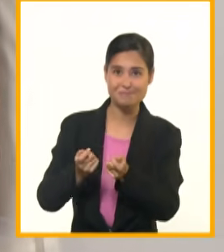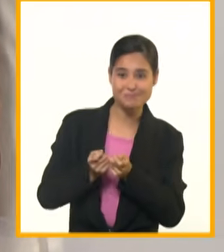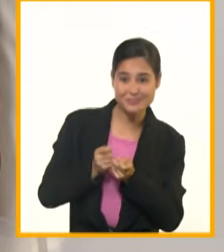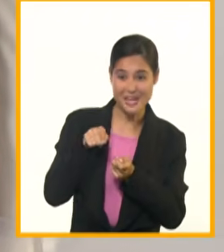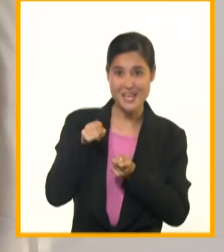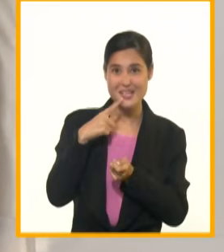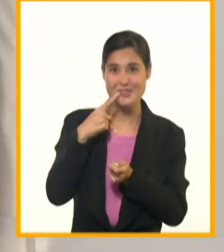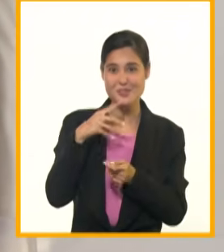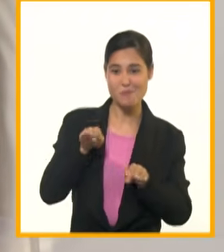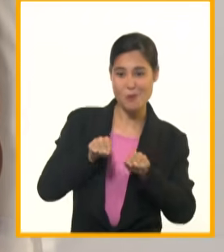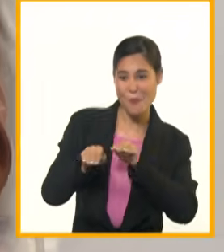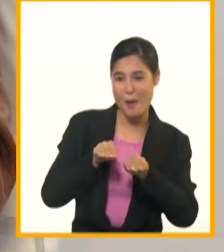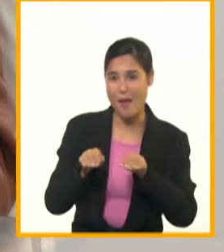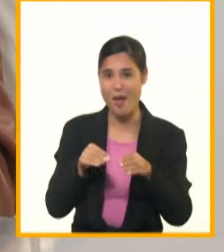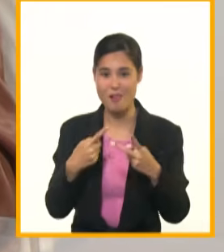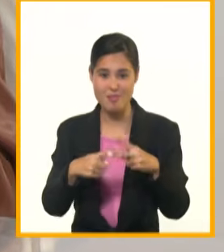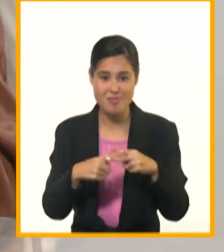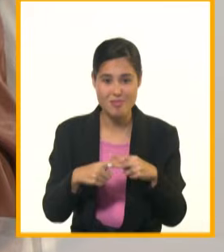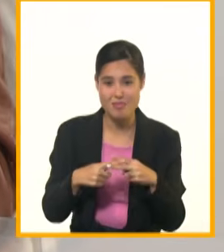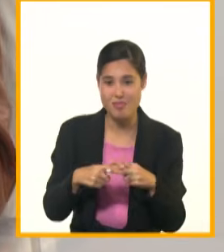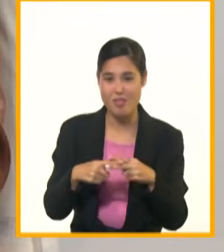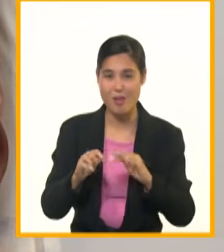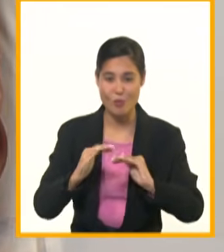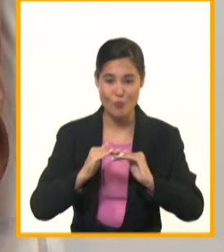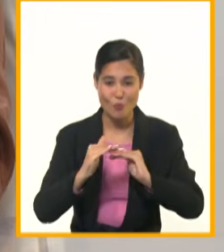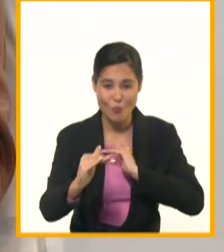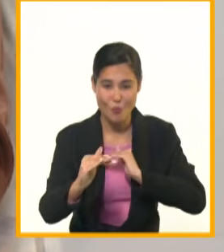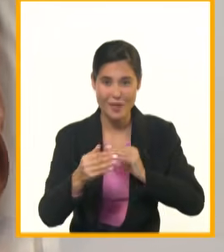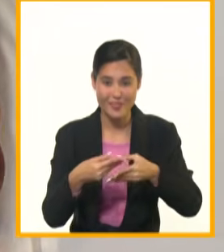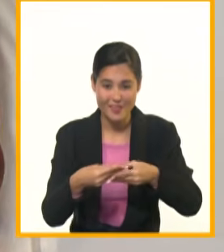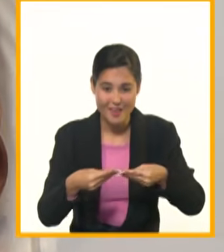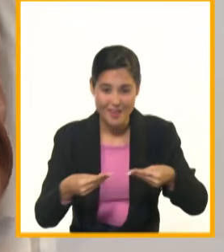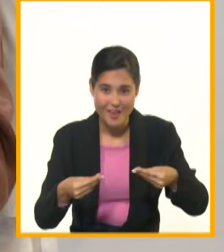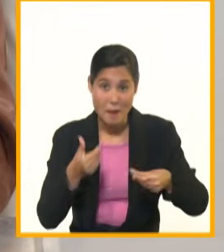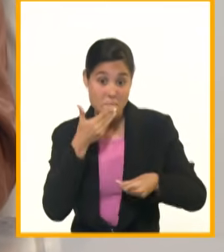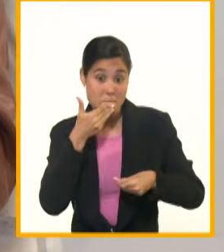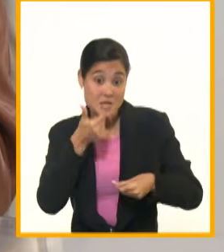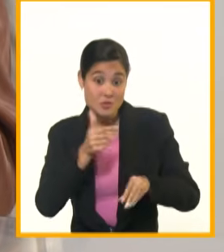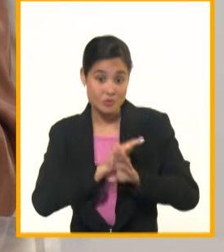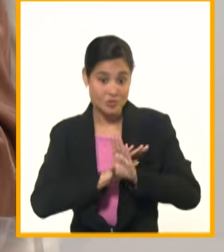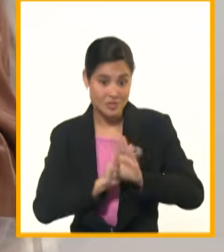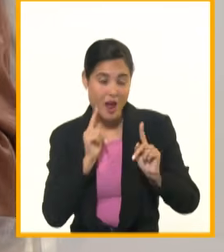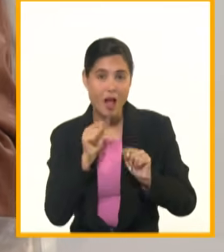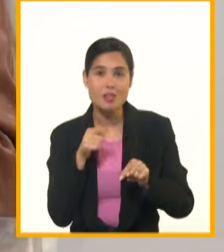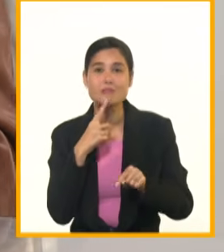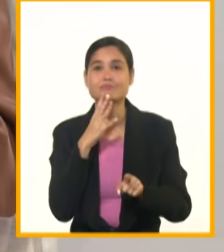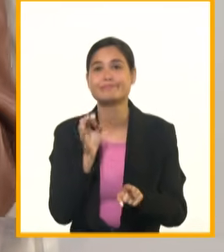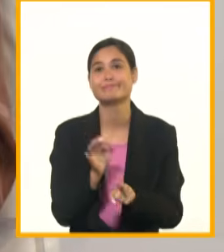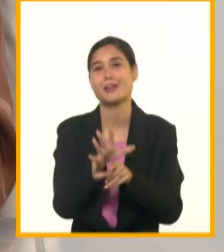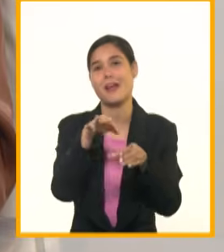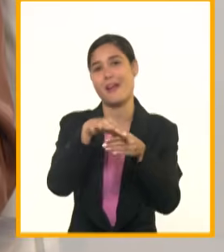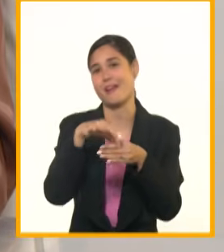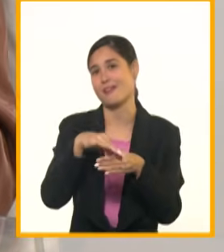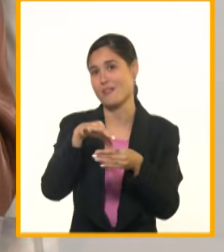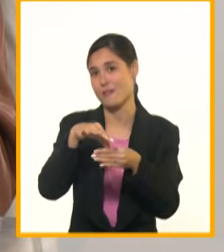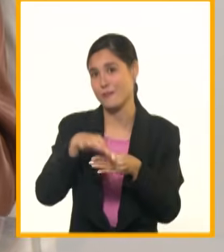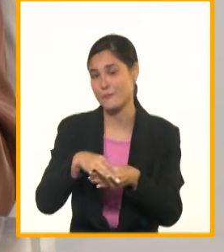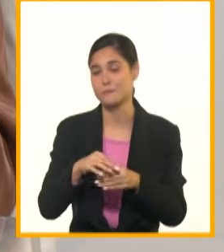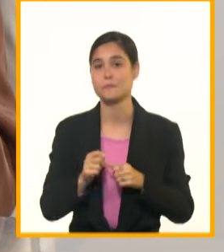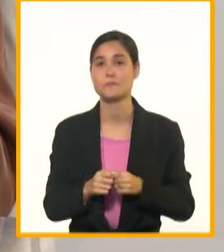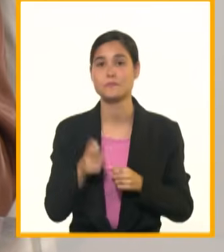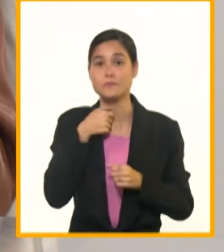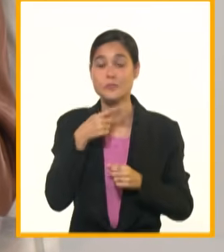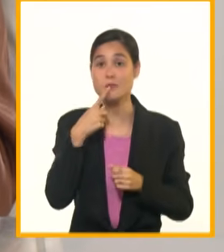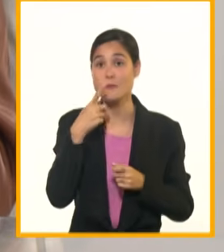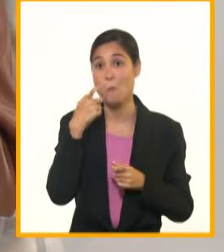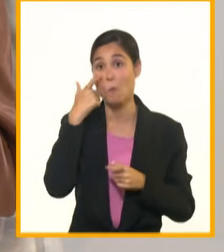incremente su producción. Que cree colectivos laborales y que la empresa estatal recupere sus tierras. Es importante